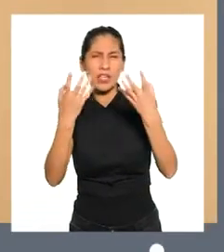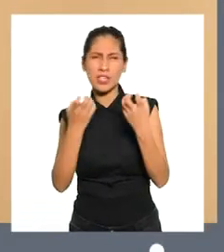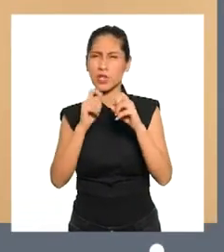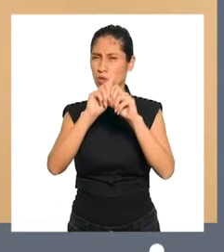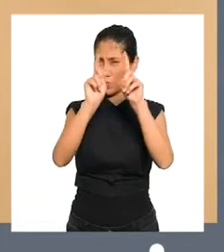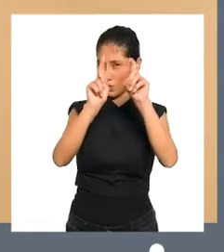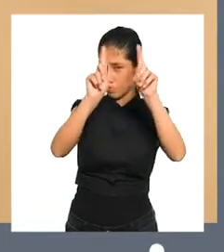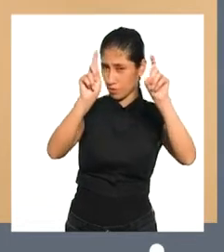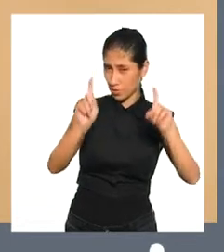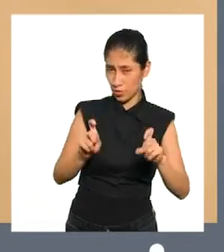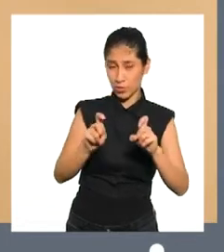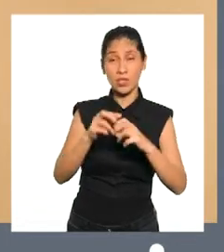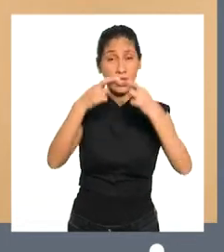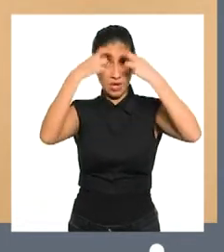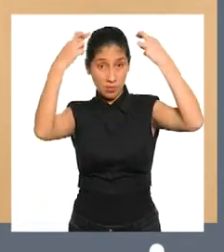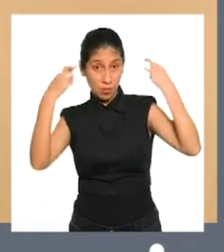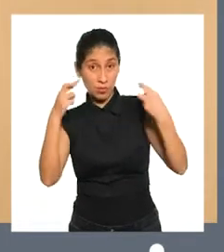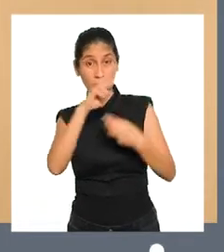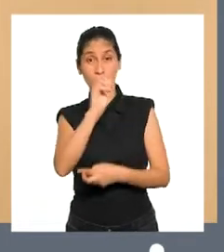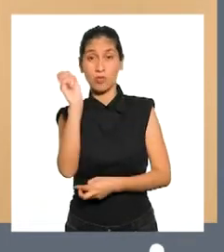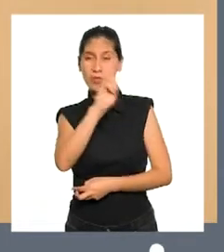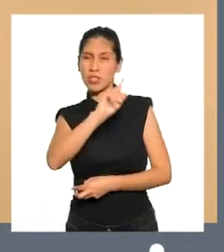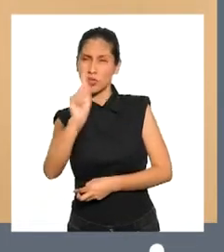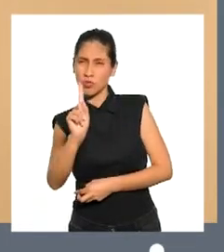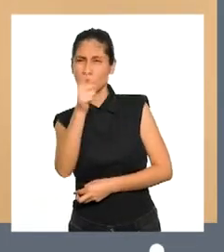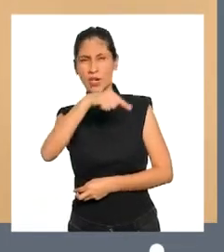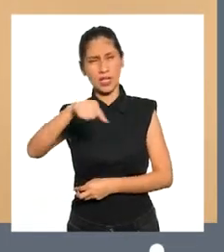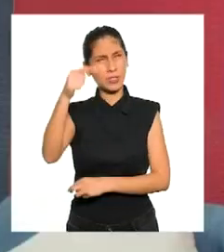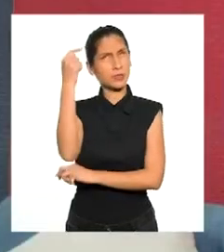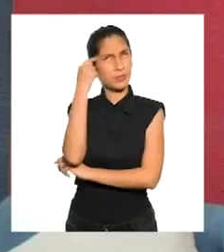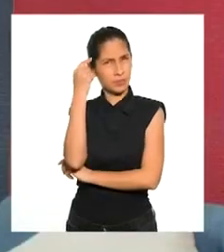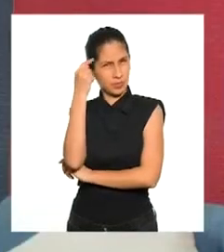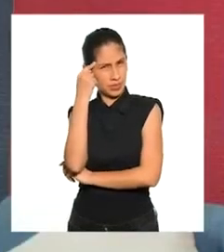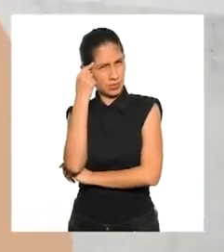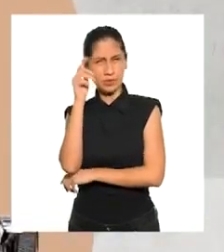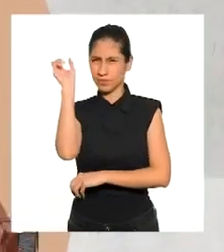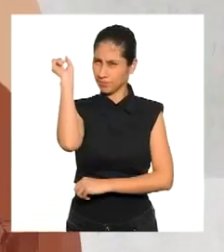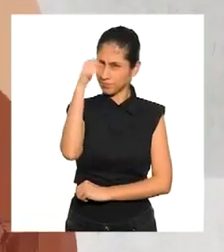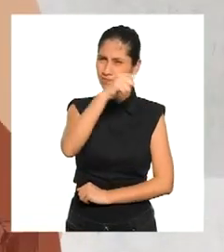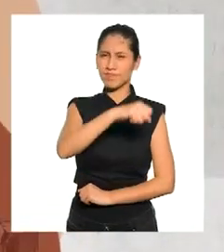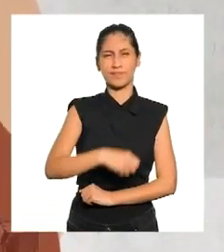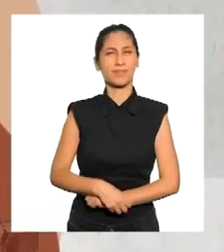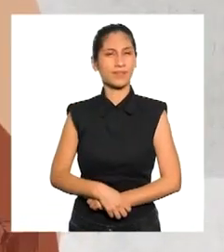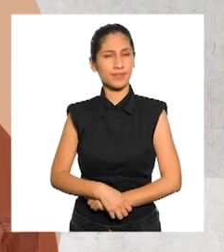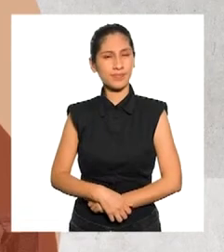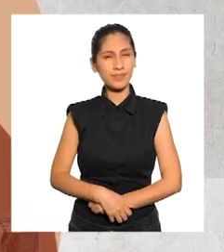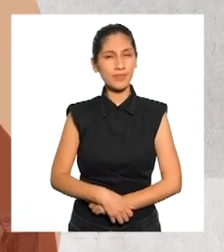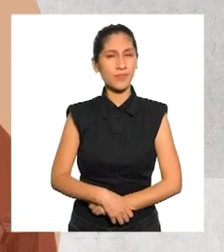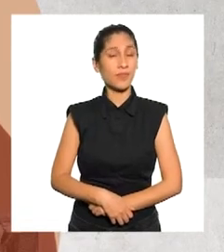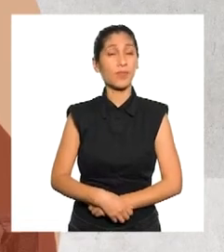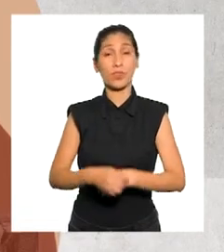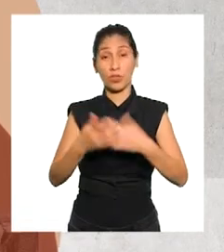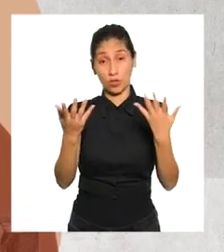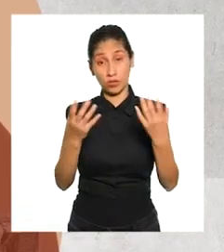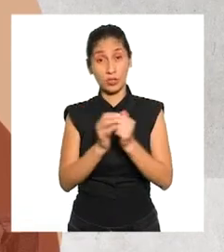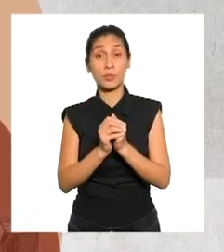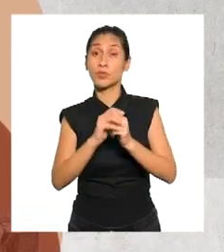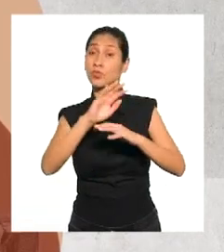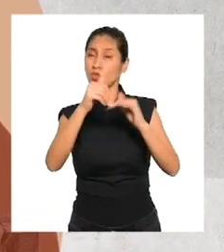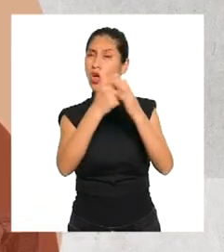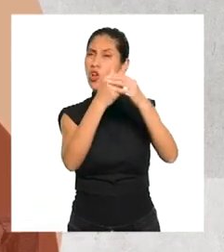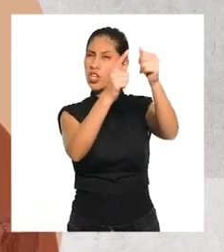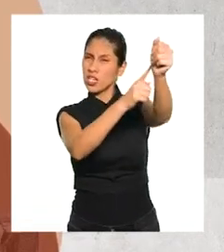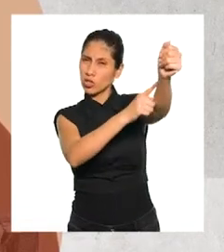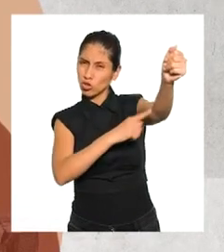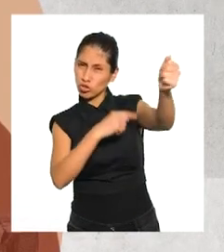hacerles unas preguntas a la promo 2021 para que las reflexionen. Claro, profesor. ¿Cómo los hábitos y estilos de